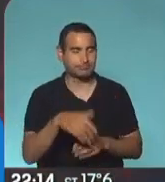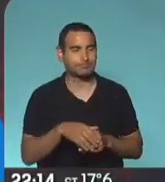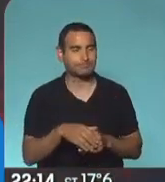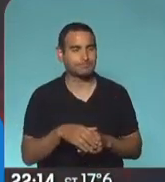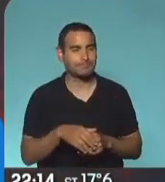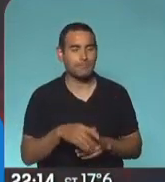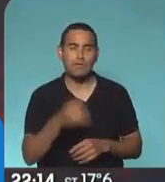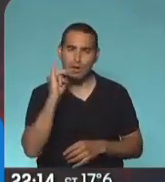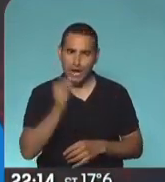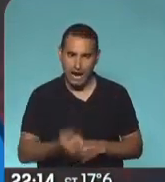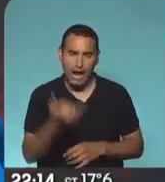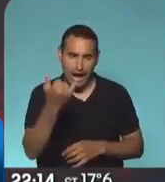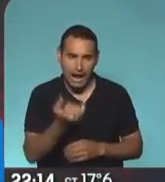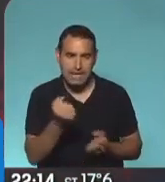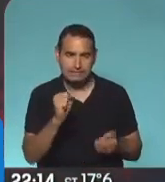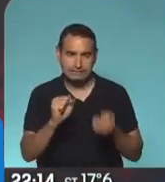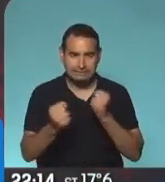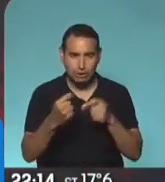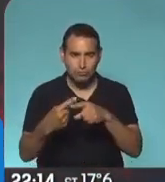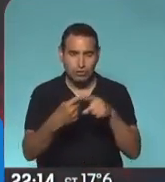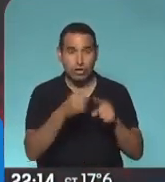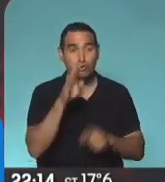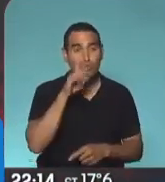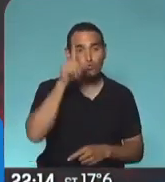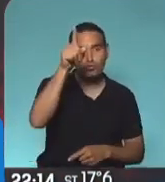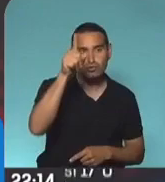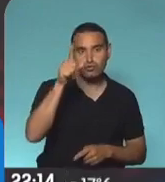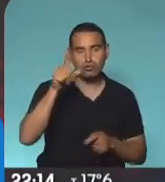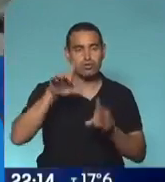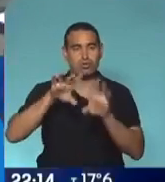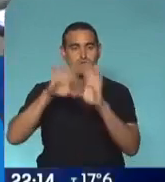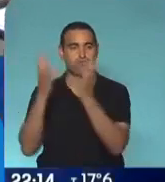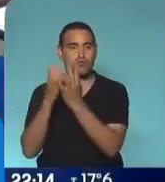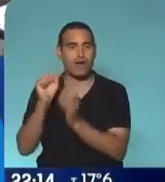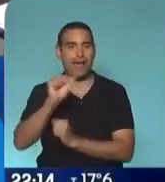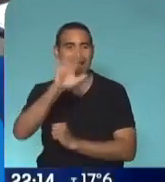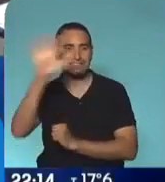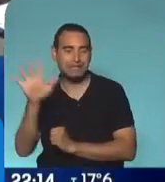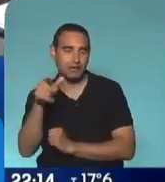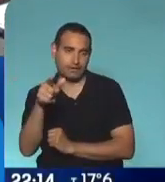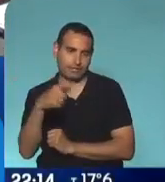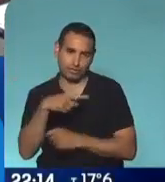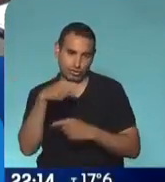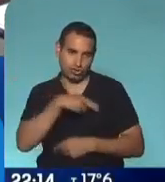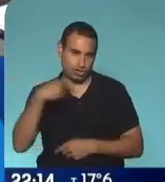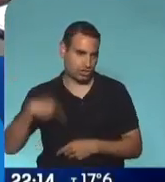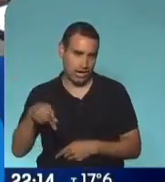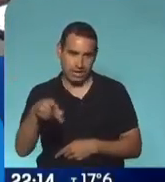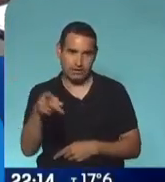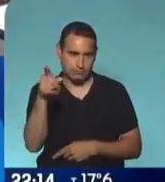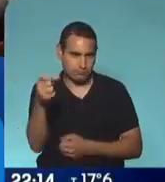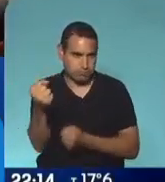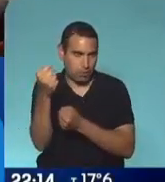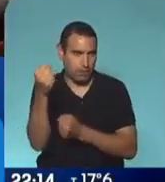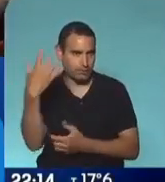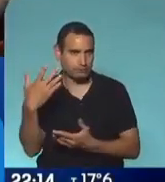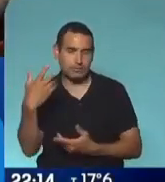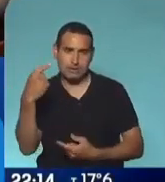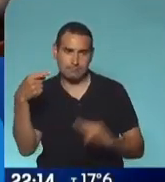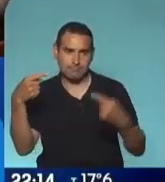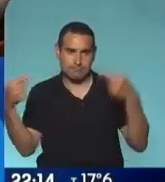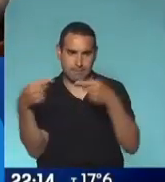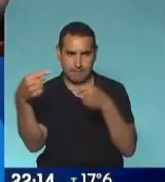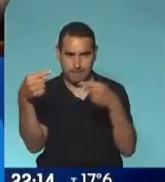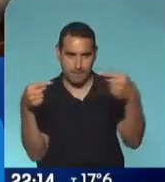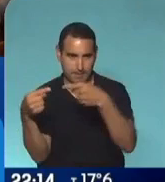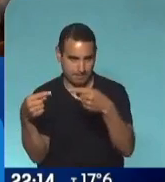una tensión geopolítica entre Estados Unidos y el mundo asiático. Hoy China tiene una hegemonía tremenda y hay una pelea de recursos, ¿no? O